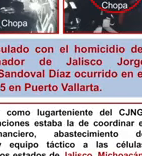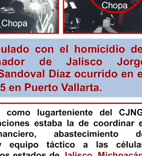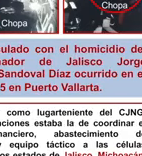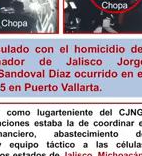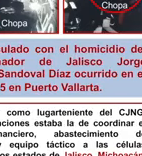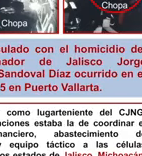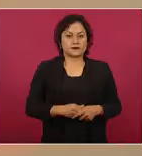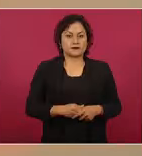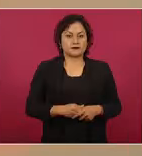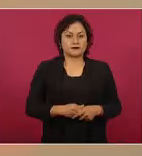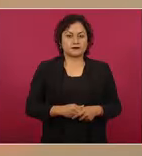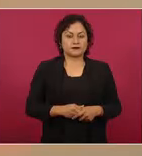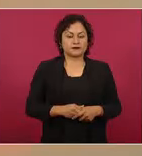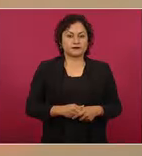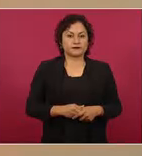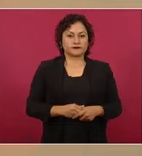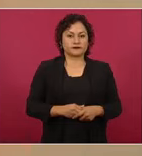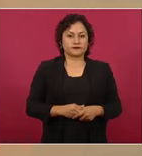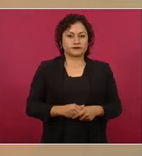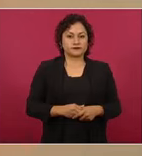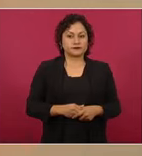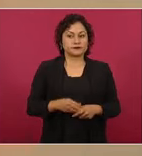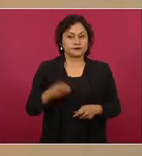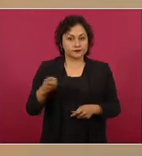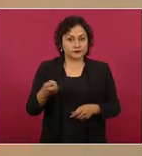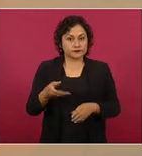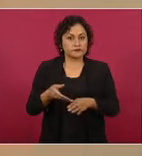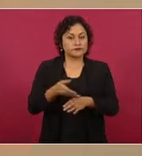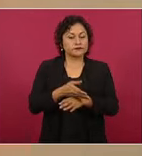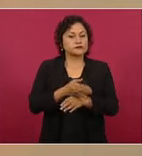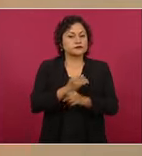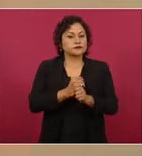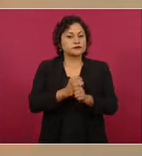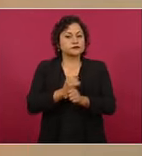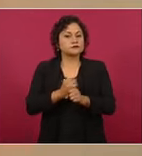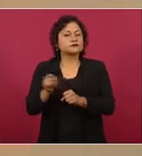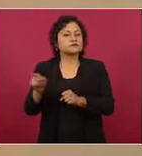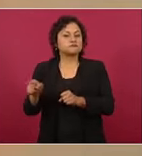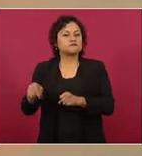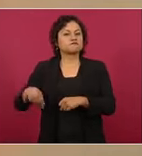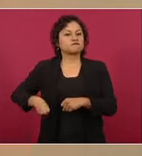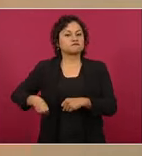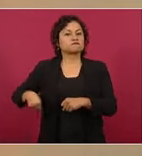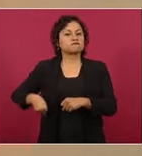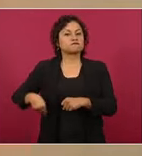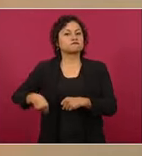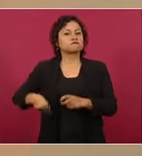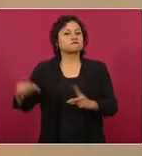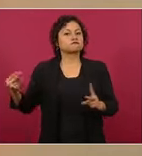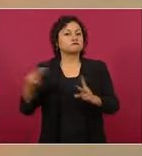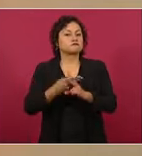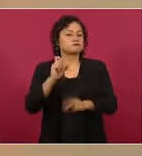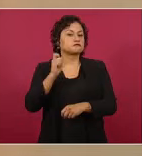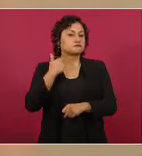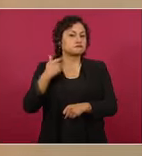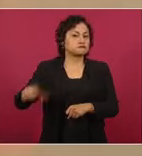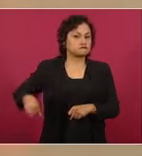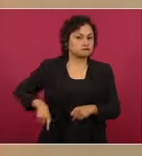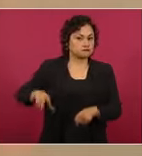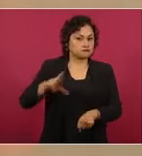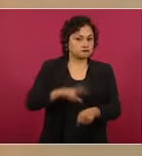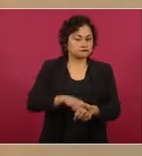5, previamente al asesinato del exgobernador de Jalisco. En un operativo de la SEDENA